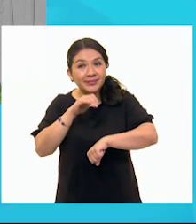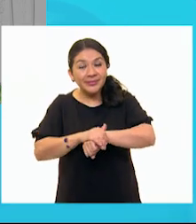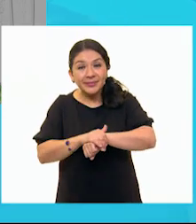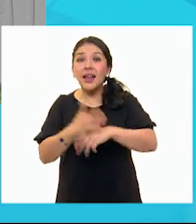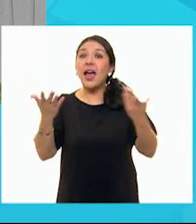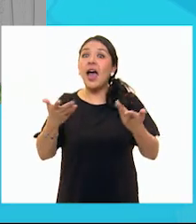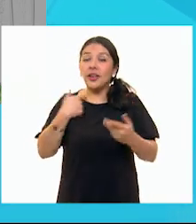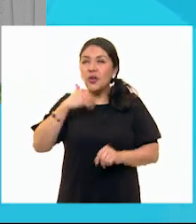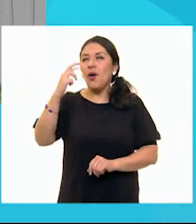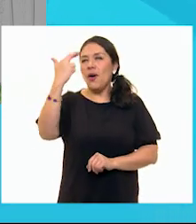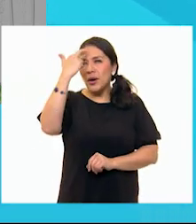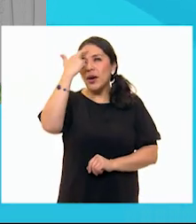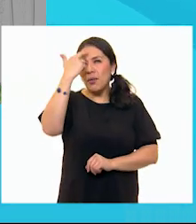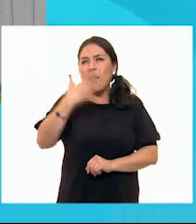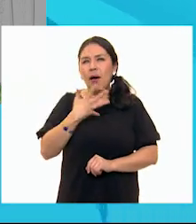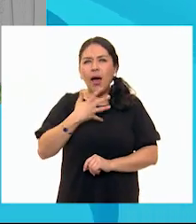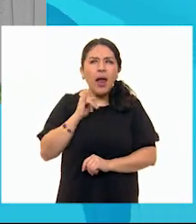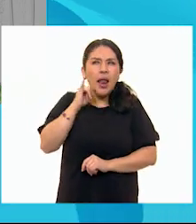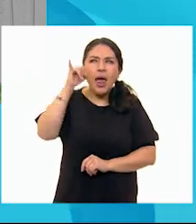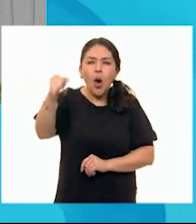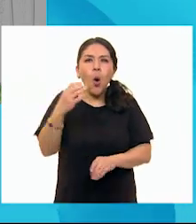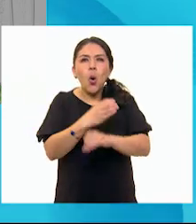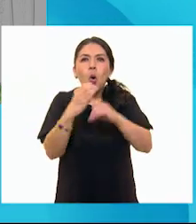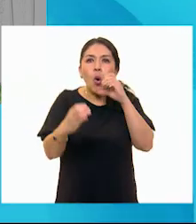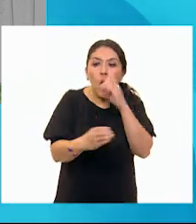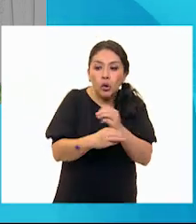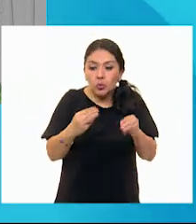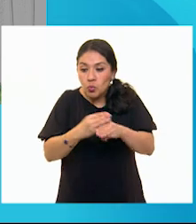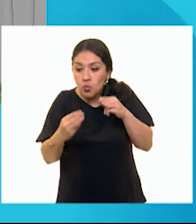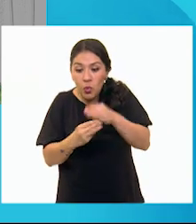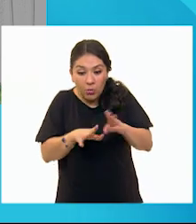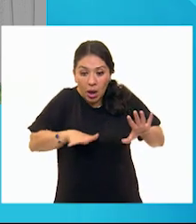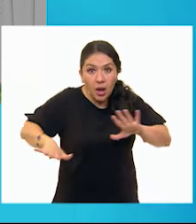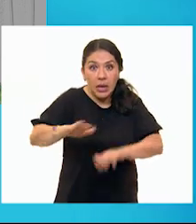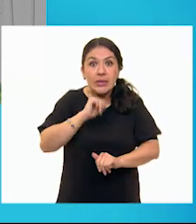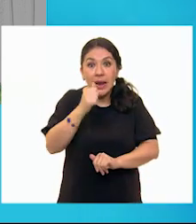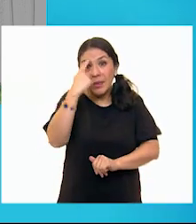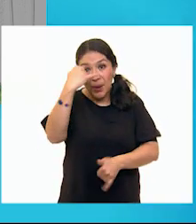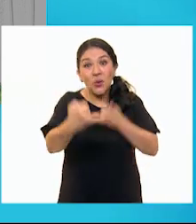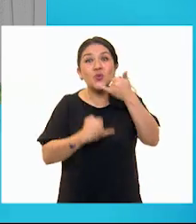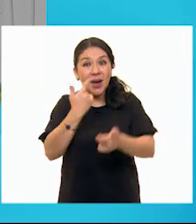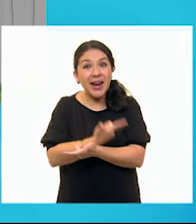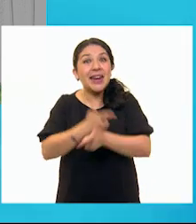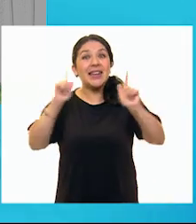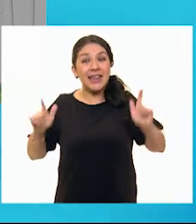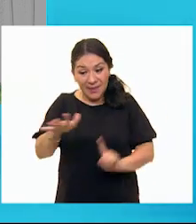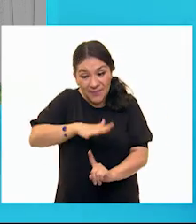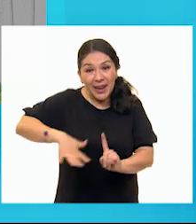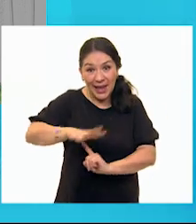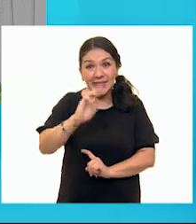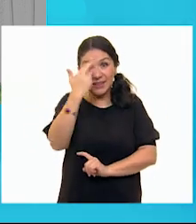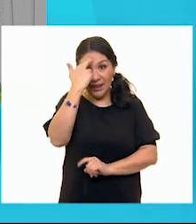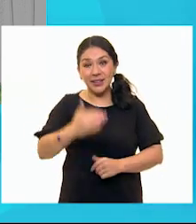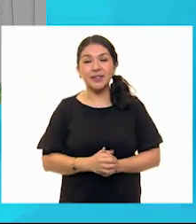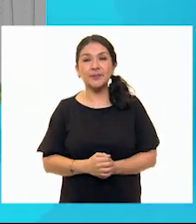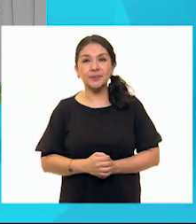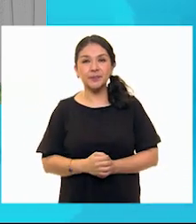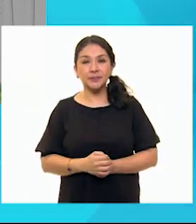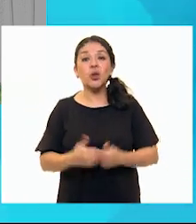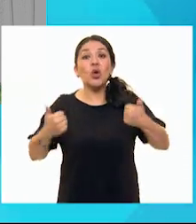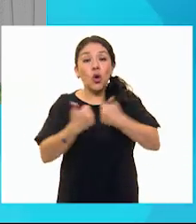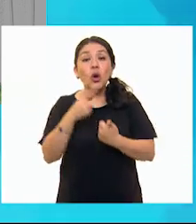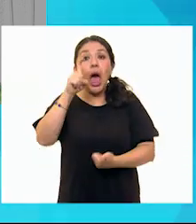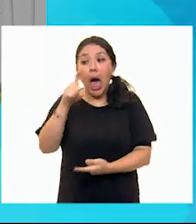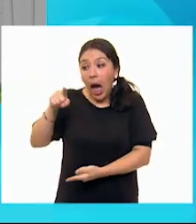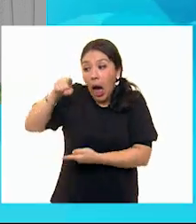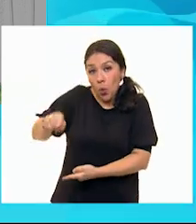¡Oh, recuerden estar lejos de objetos y de muebles para poder jugar libremente! ¿Y tengan agua simple